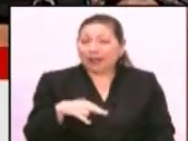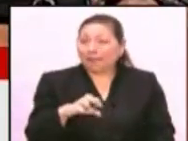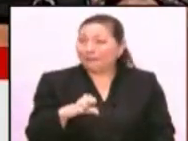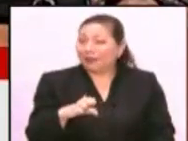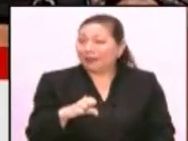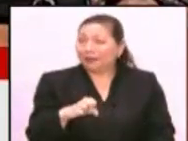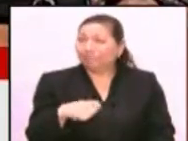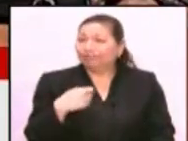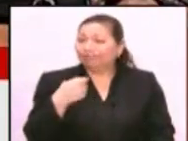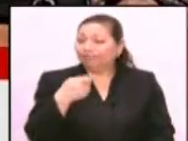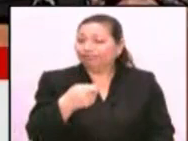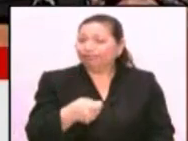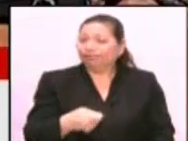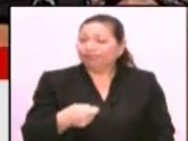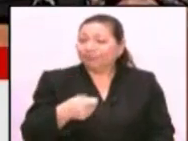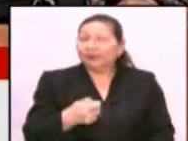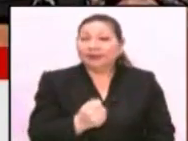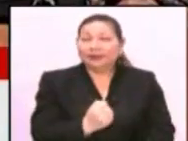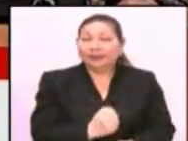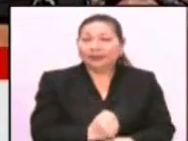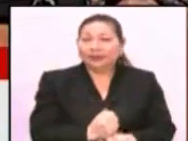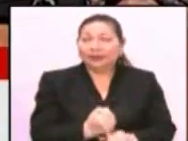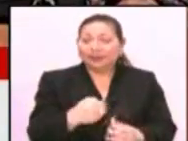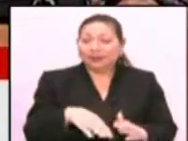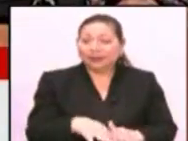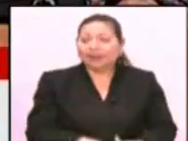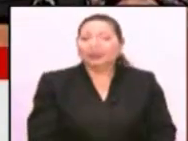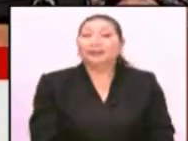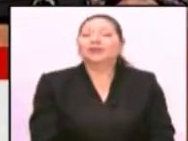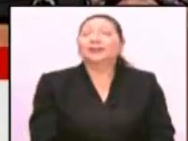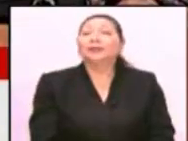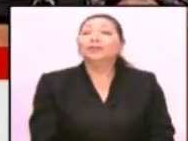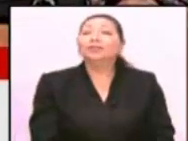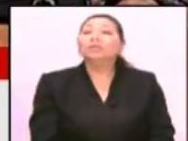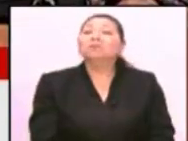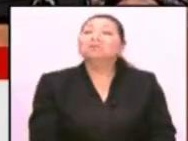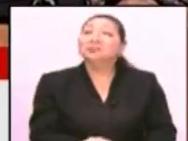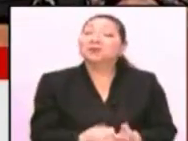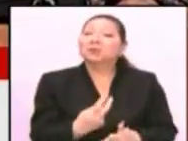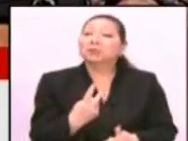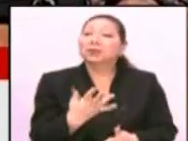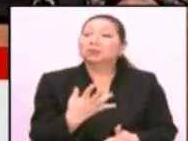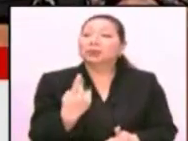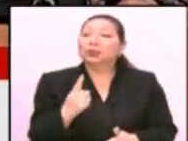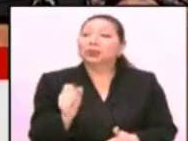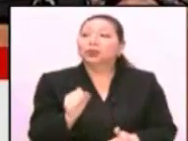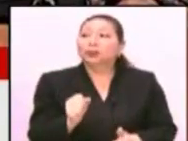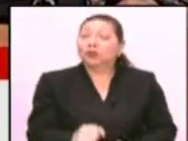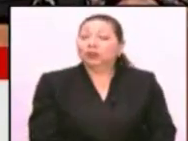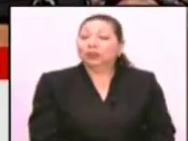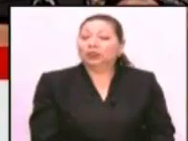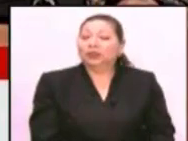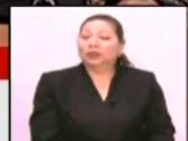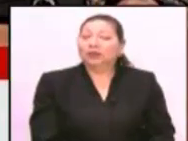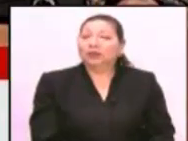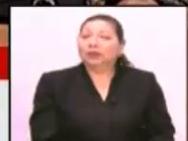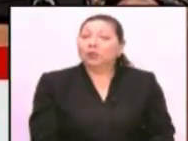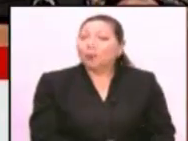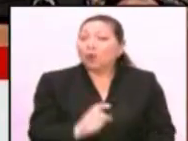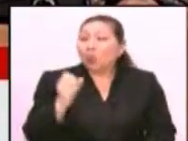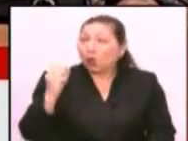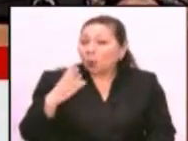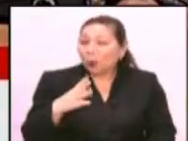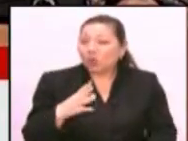prácticamente subsidiaba la labor del interno, ¿no? Es decir, pagamos 25 millones de soles en luz